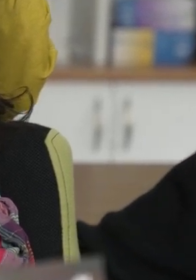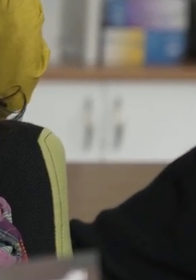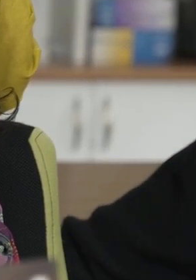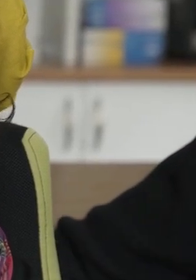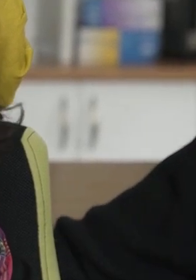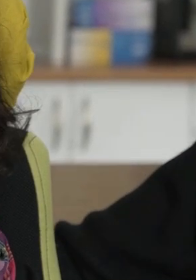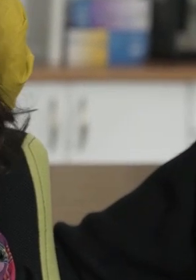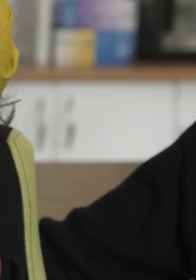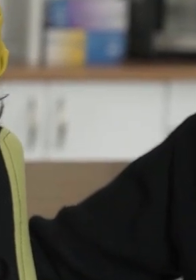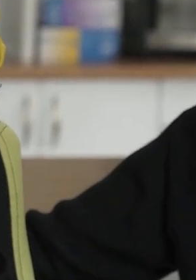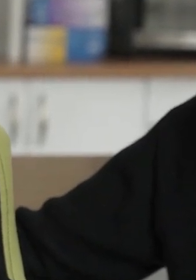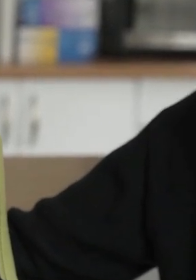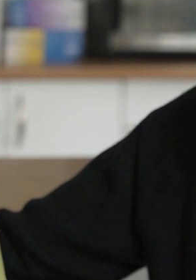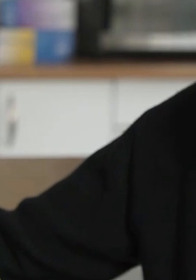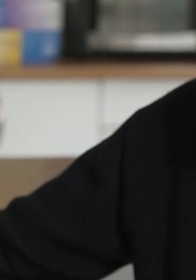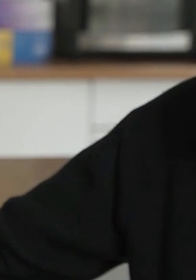vamos a mi casa